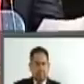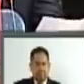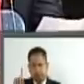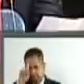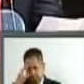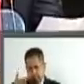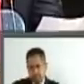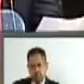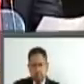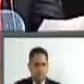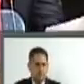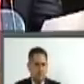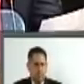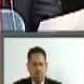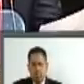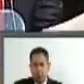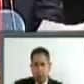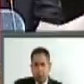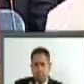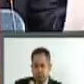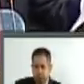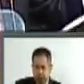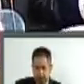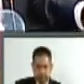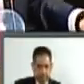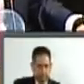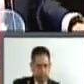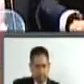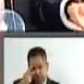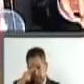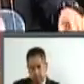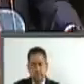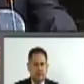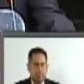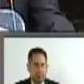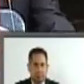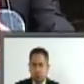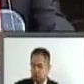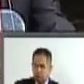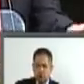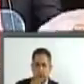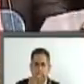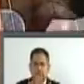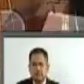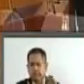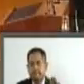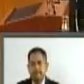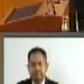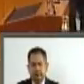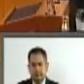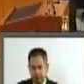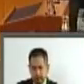encargada de negocios de la Embajada de Canadá en México. Sean todos ustedes bienvenidos.